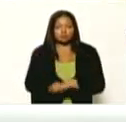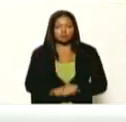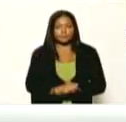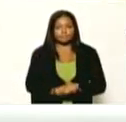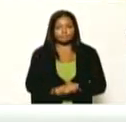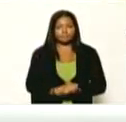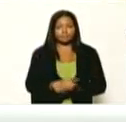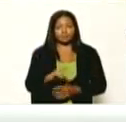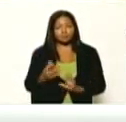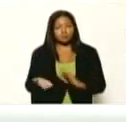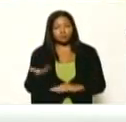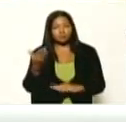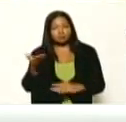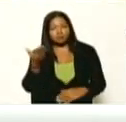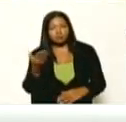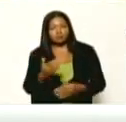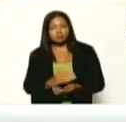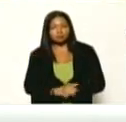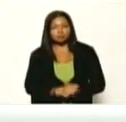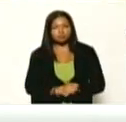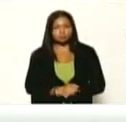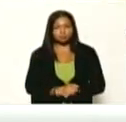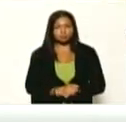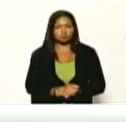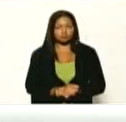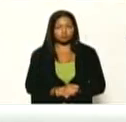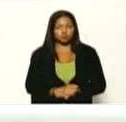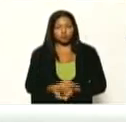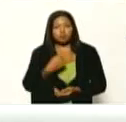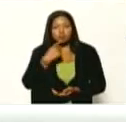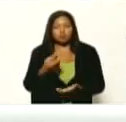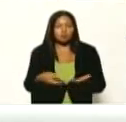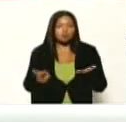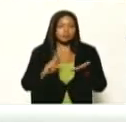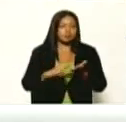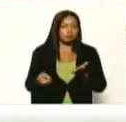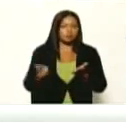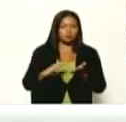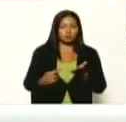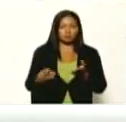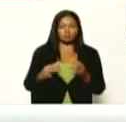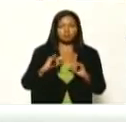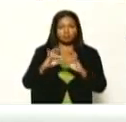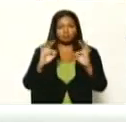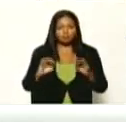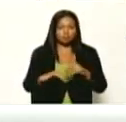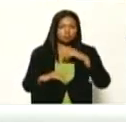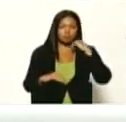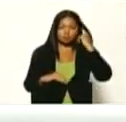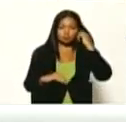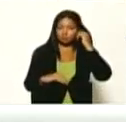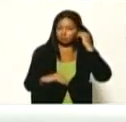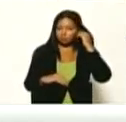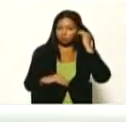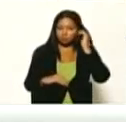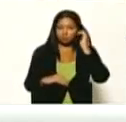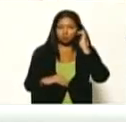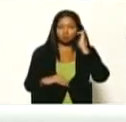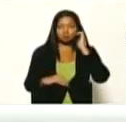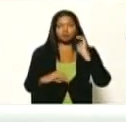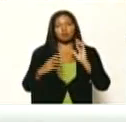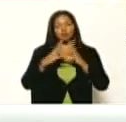muy importante, y así se lo digo a todos los militantes, a todos los activistas, a todos